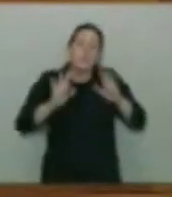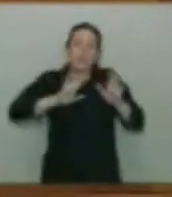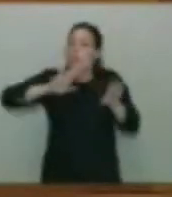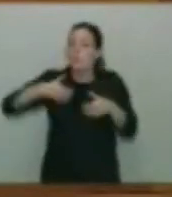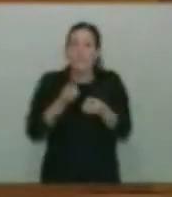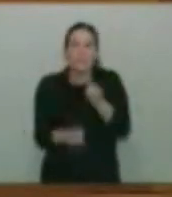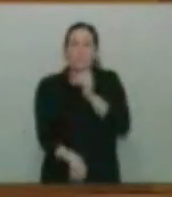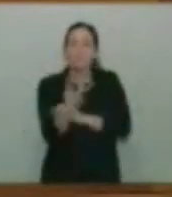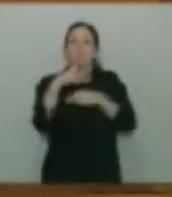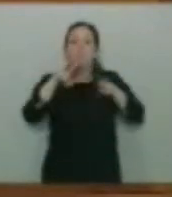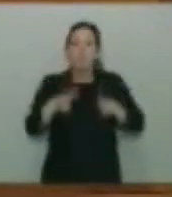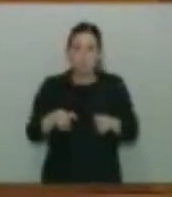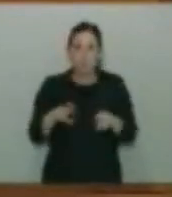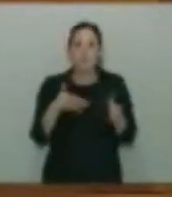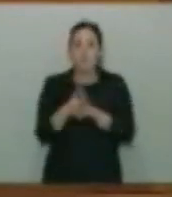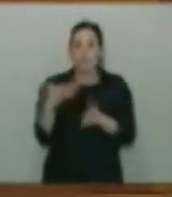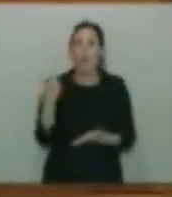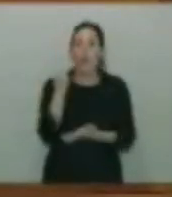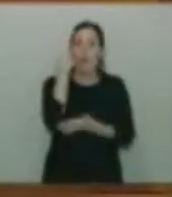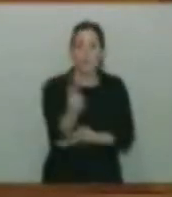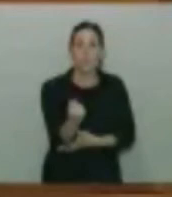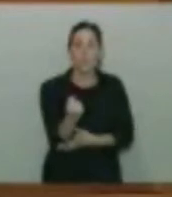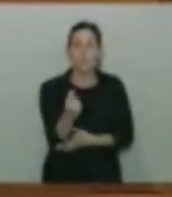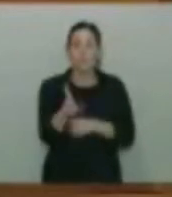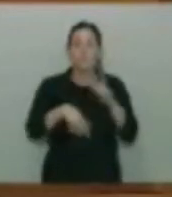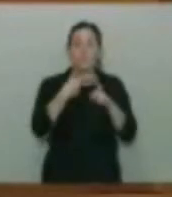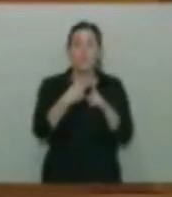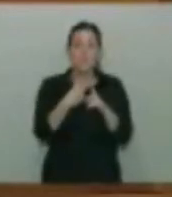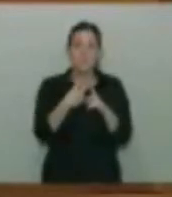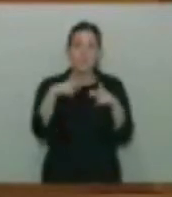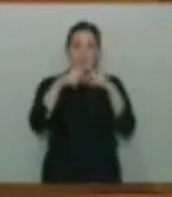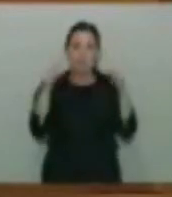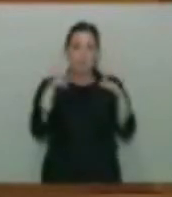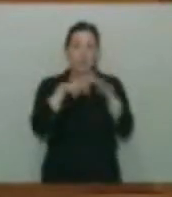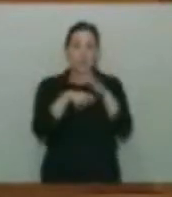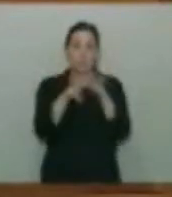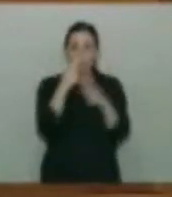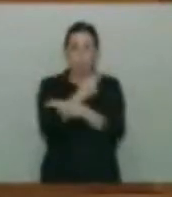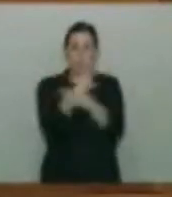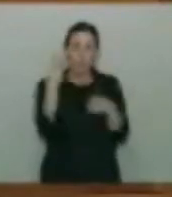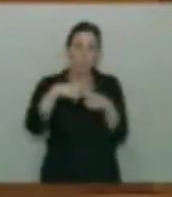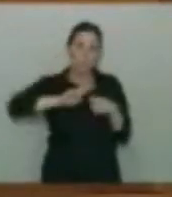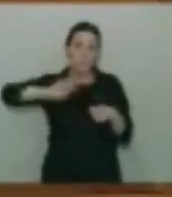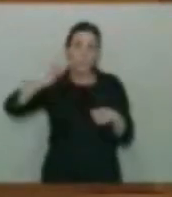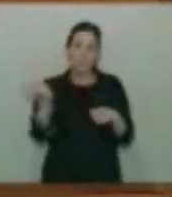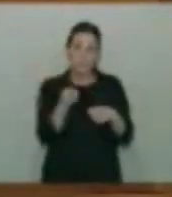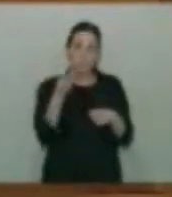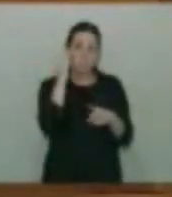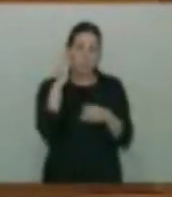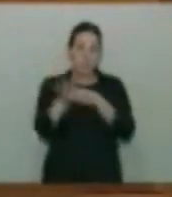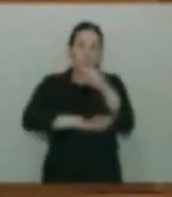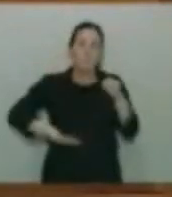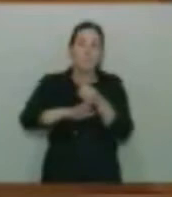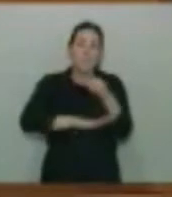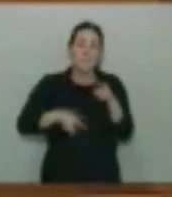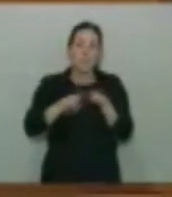Y contrasta, además, esta inversión con la falta de recursos públicos en Asturias de otras políticas que nos parecen fundamentales para posibilitar el